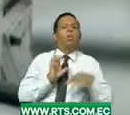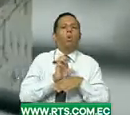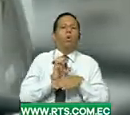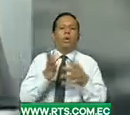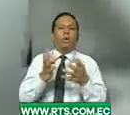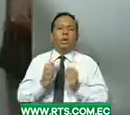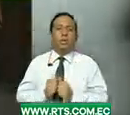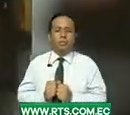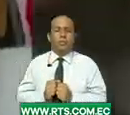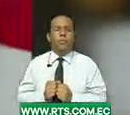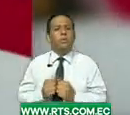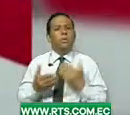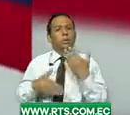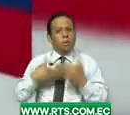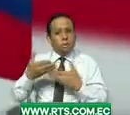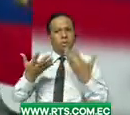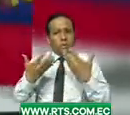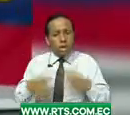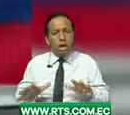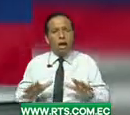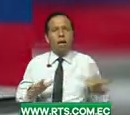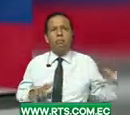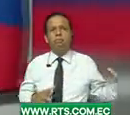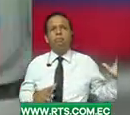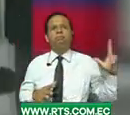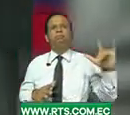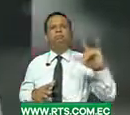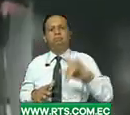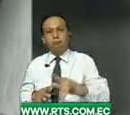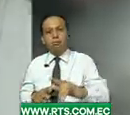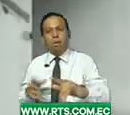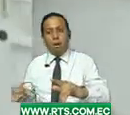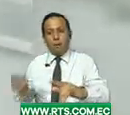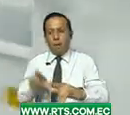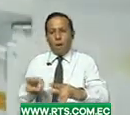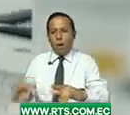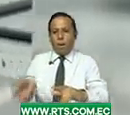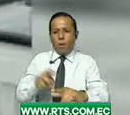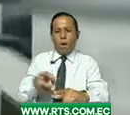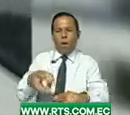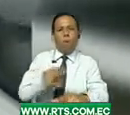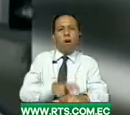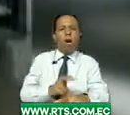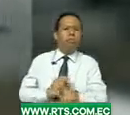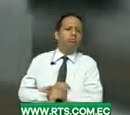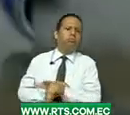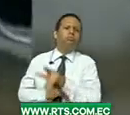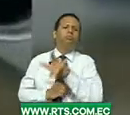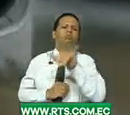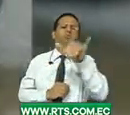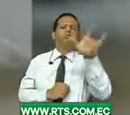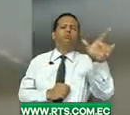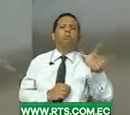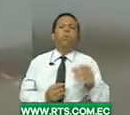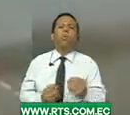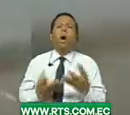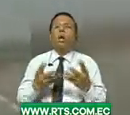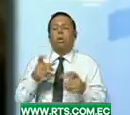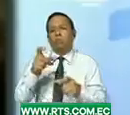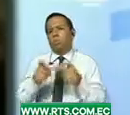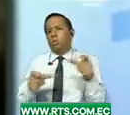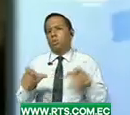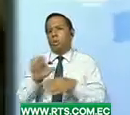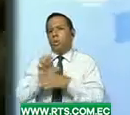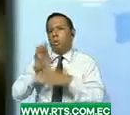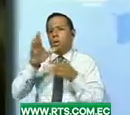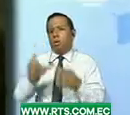Poco después de este motivo escena, el avión llegó y despegó desde el aeropuerto de Varsovia, en Polonia. Desde aquí salieron decenas de compatriotas que